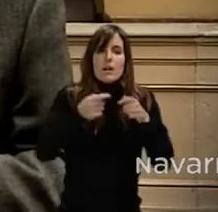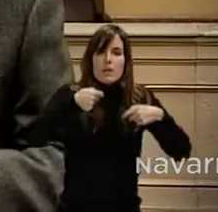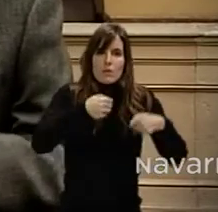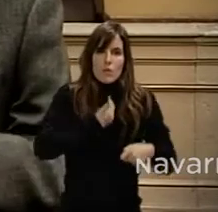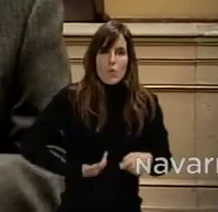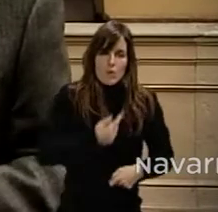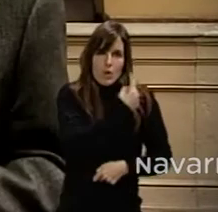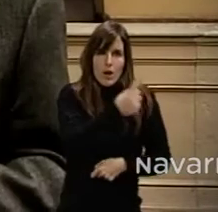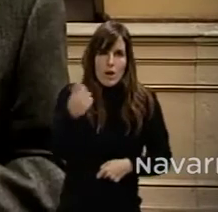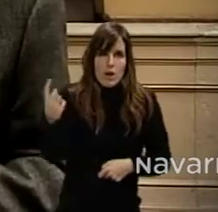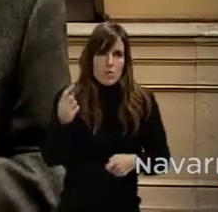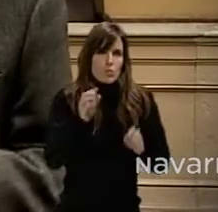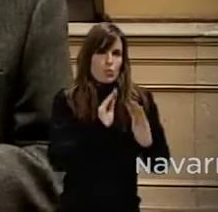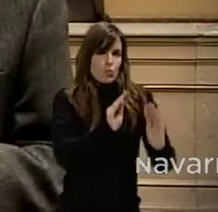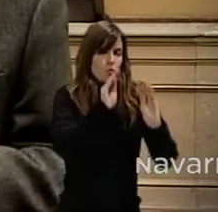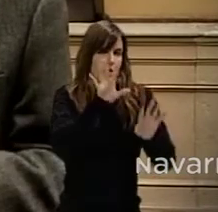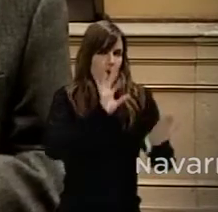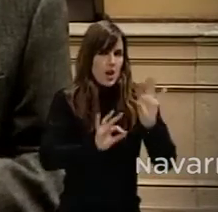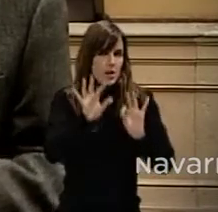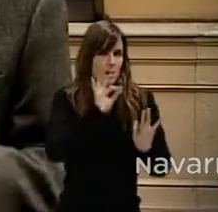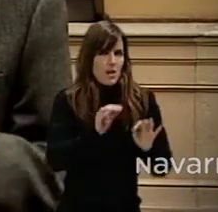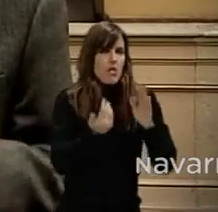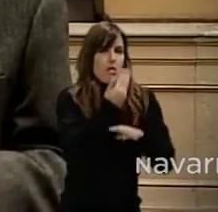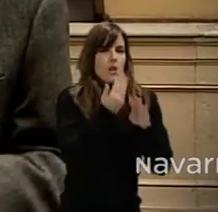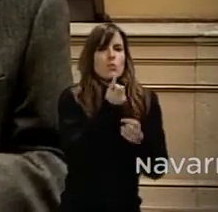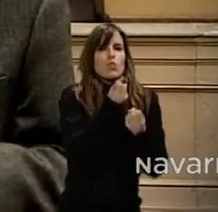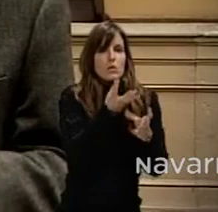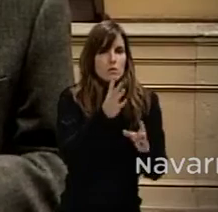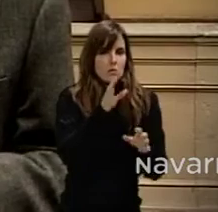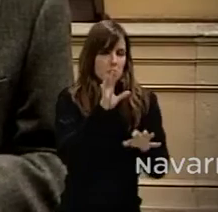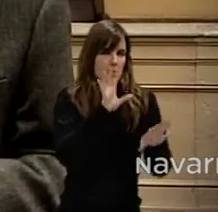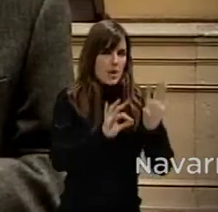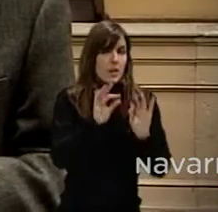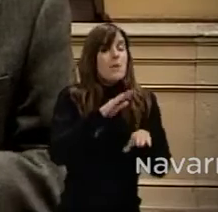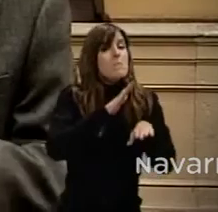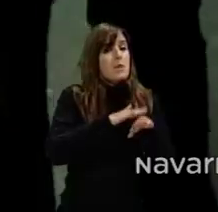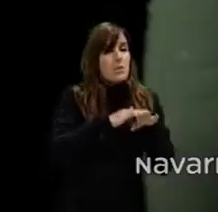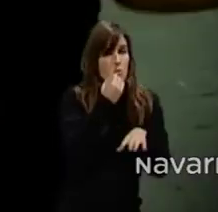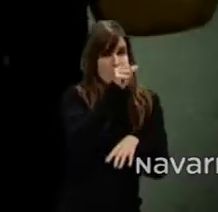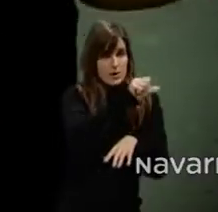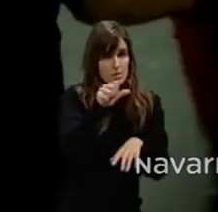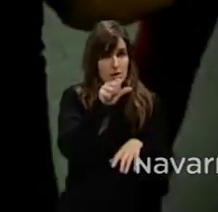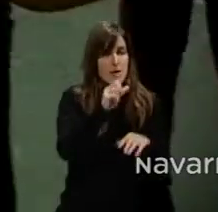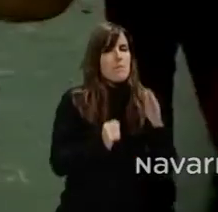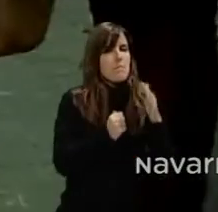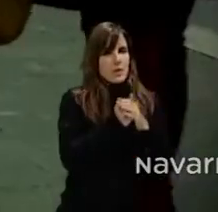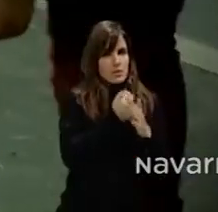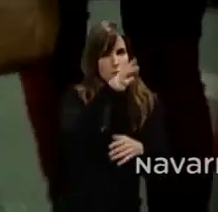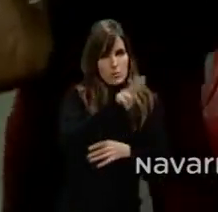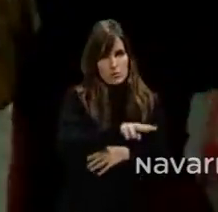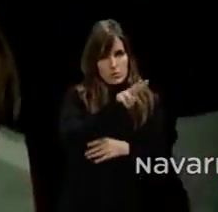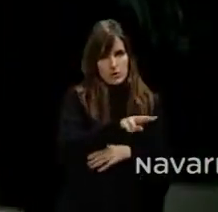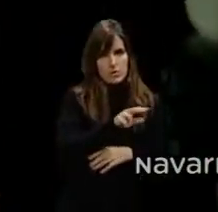comerciante dentro de estos periodos, pero también con un mínimo de una semana y un máximo de dos meses.